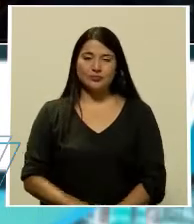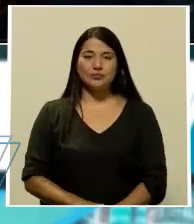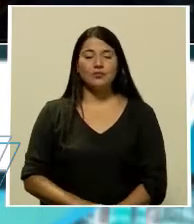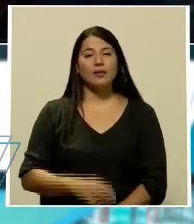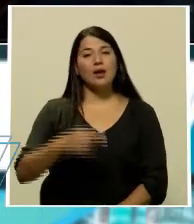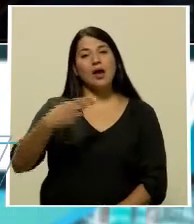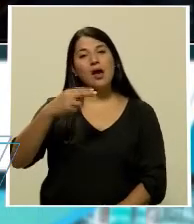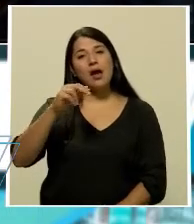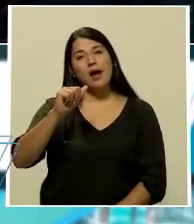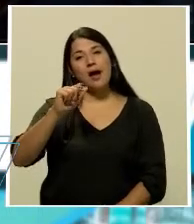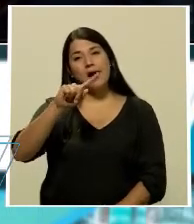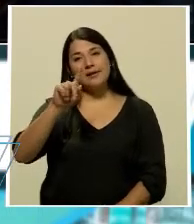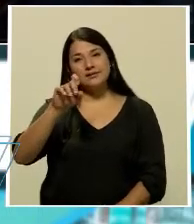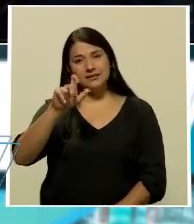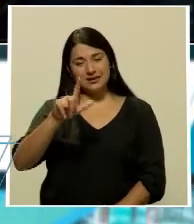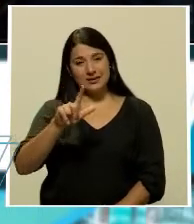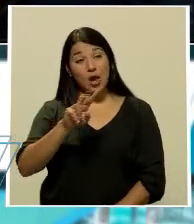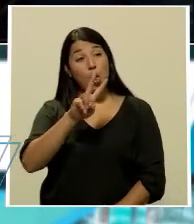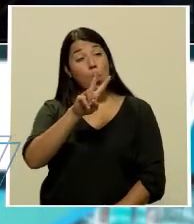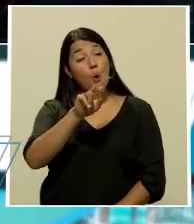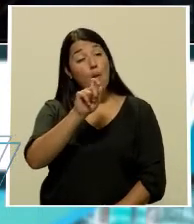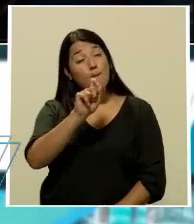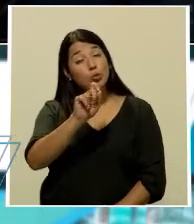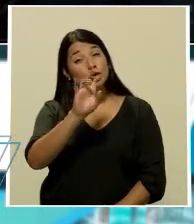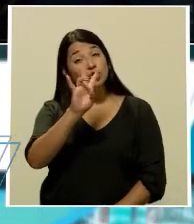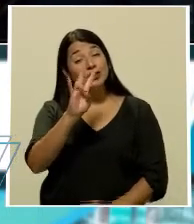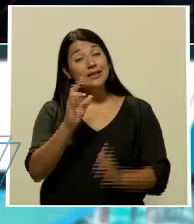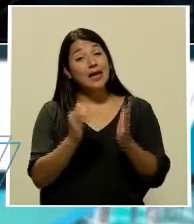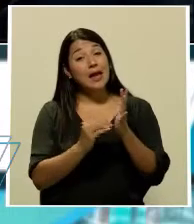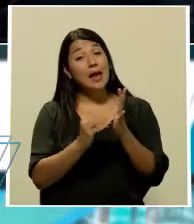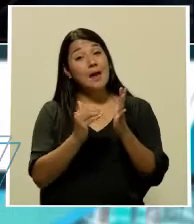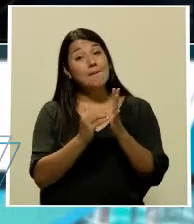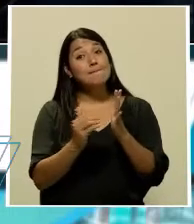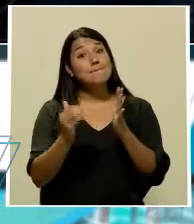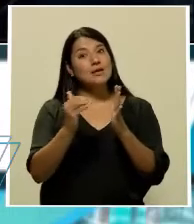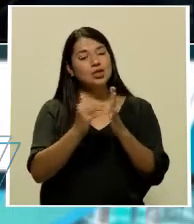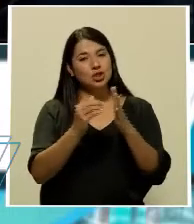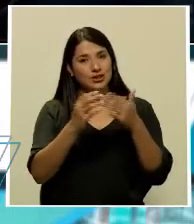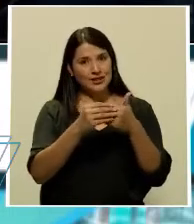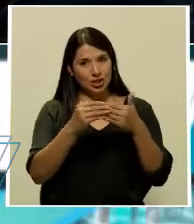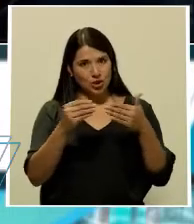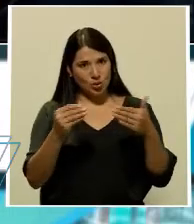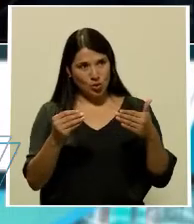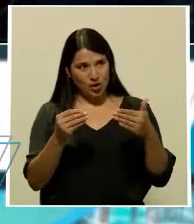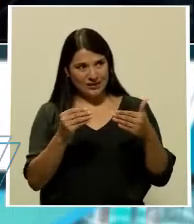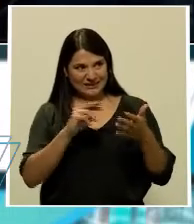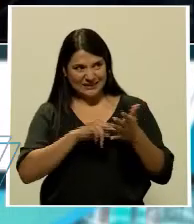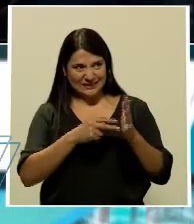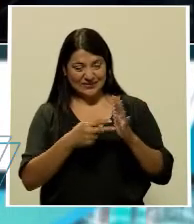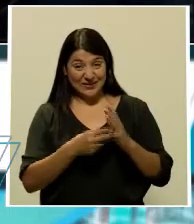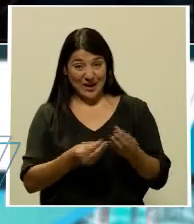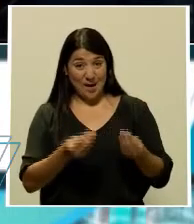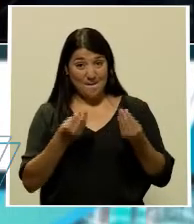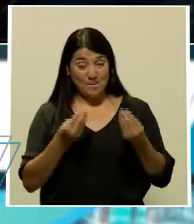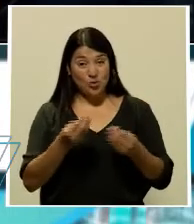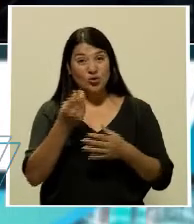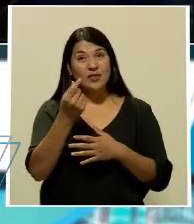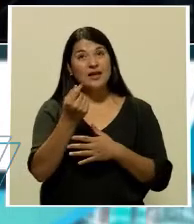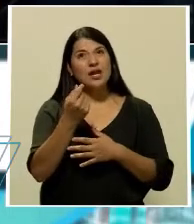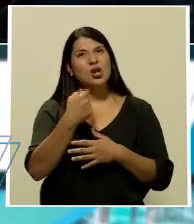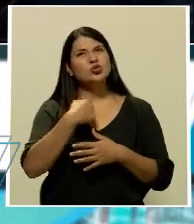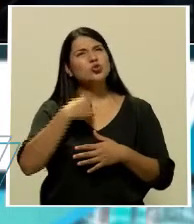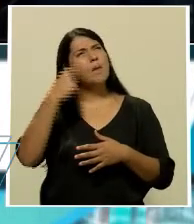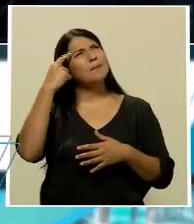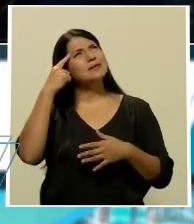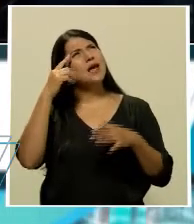Doña Keisel, 2.7 billones de dólares es toda la plata del mundo. Estaba pensando